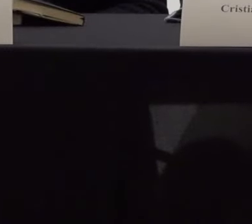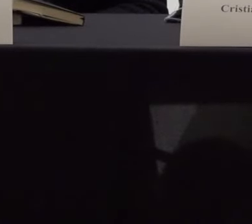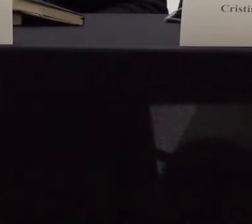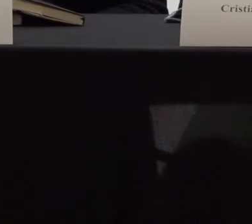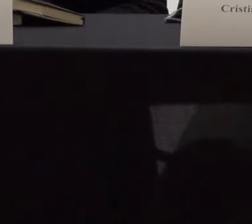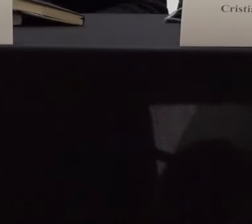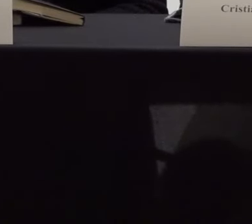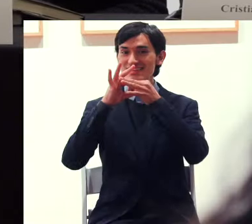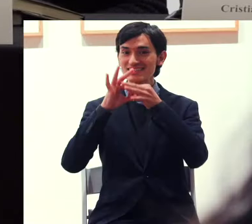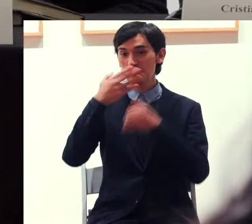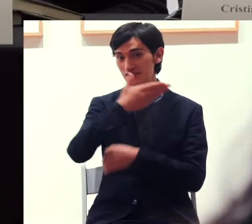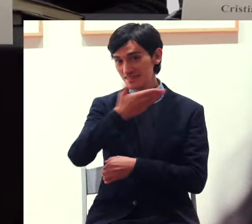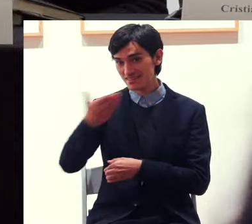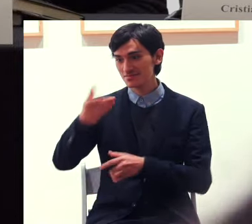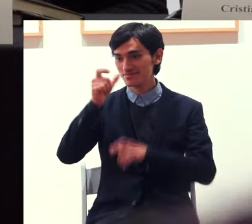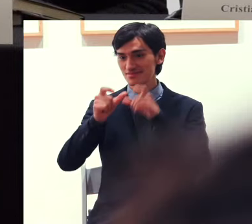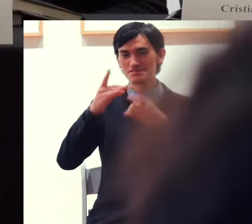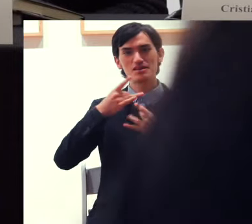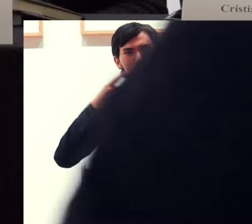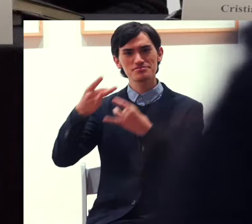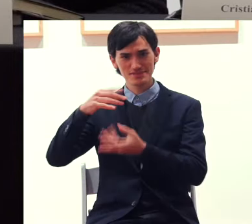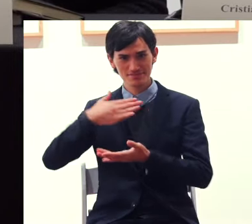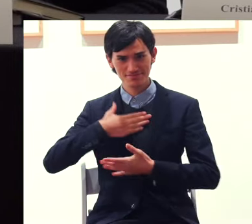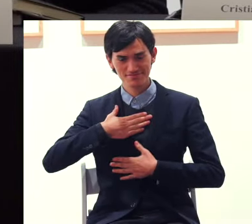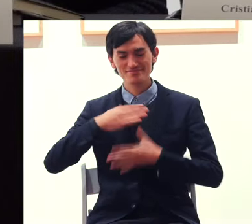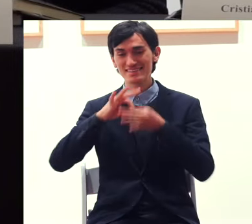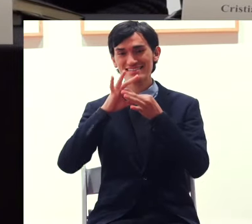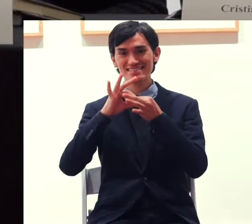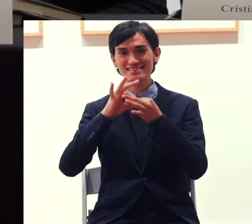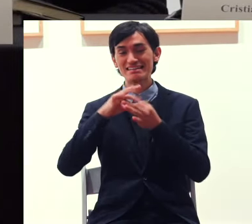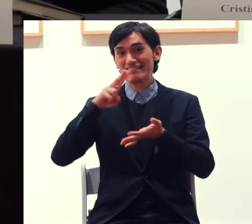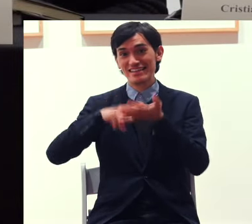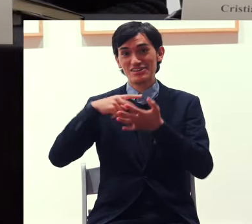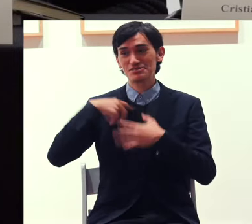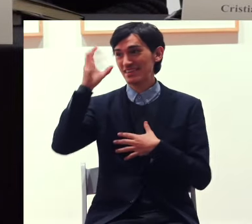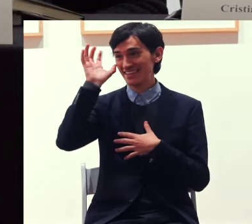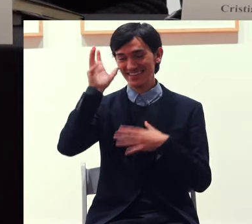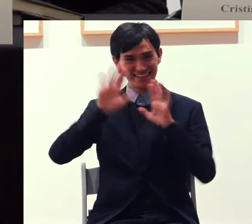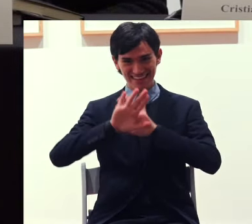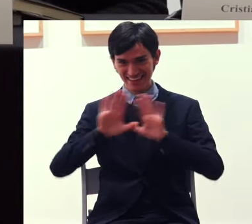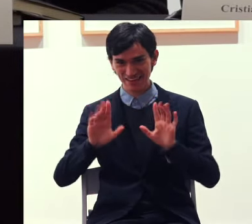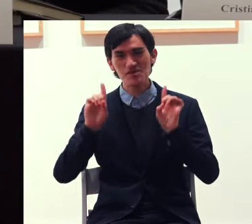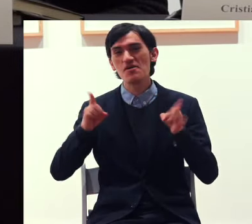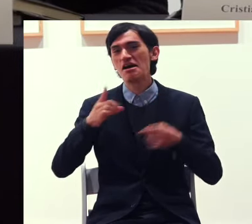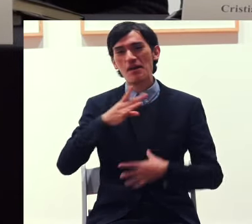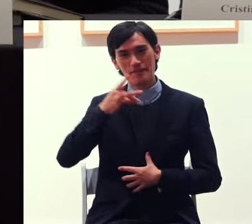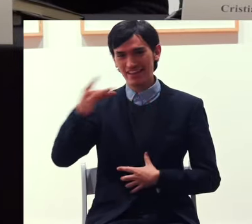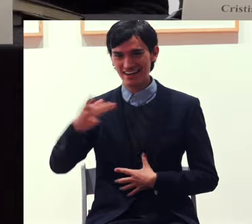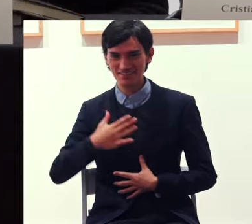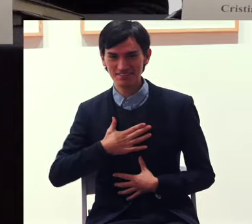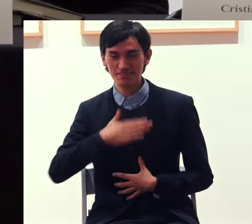Bueno, también gracias por la invitación. Yo sí que no entiendo nada de esto,